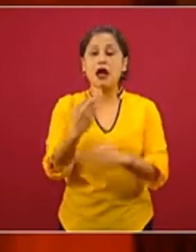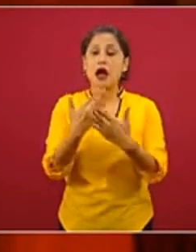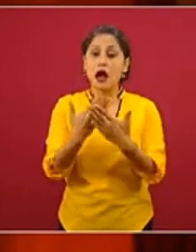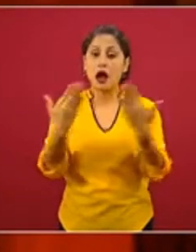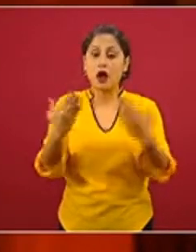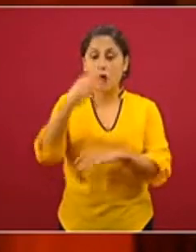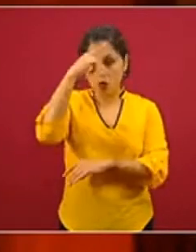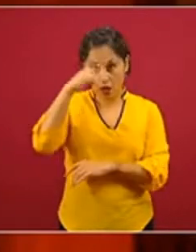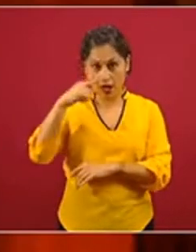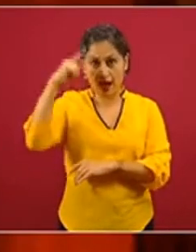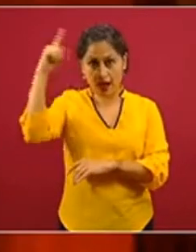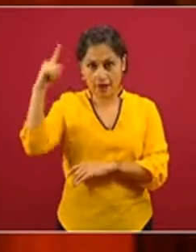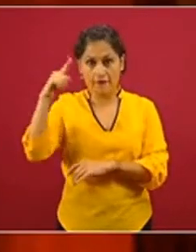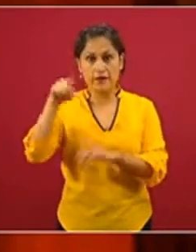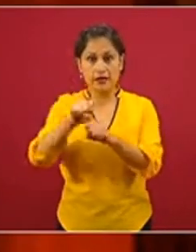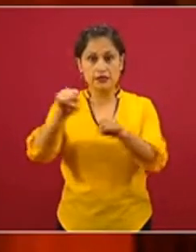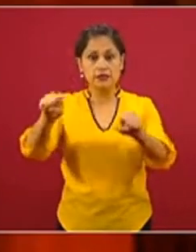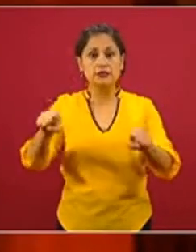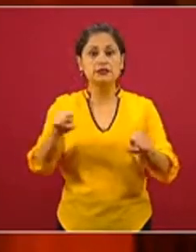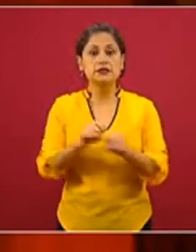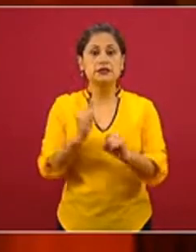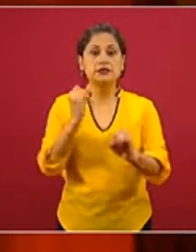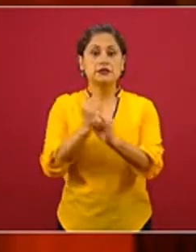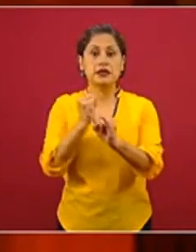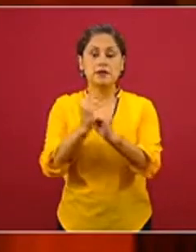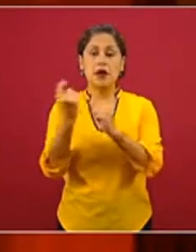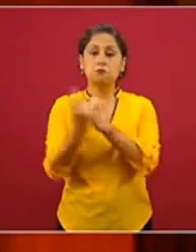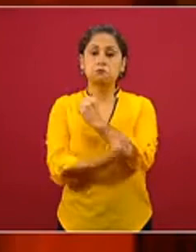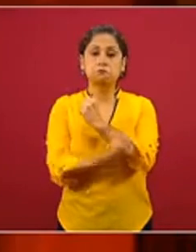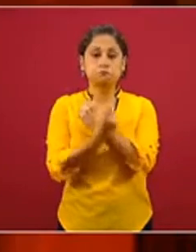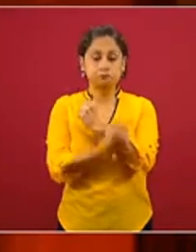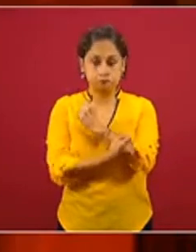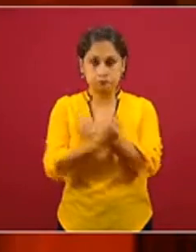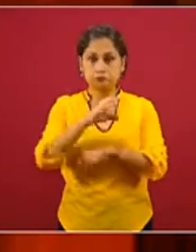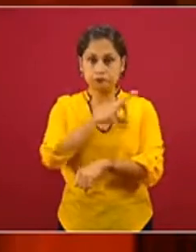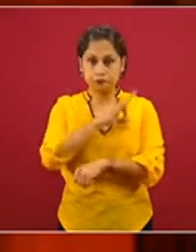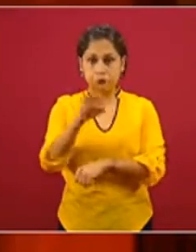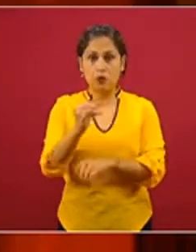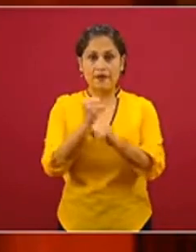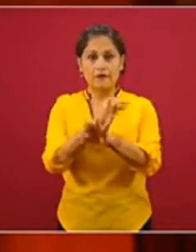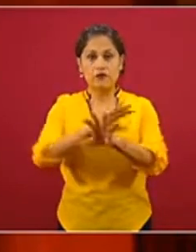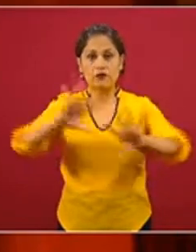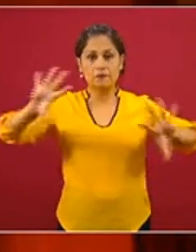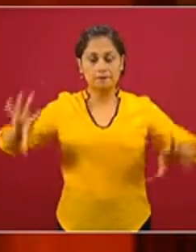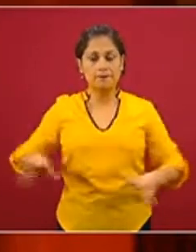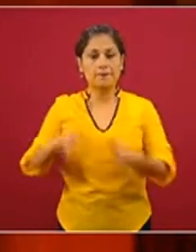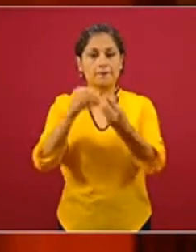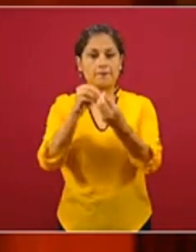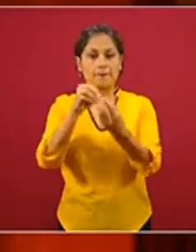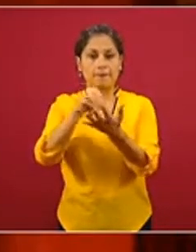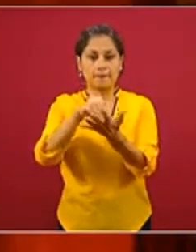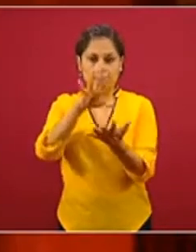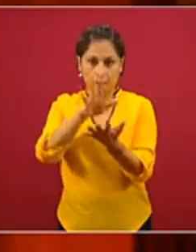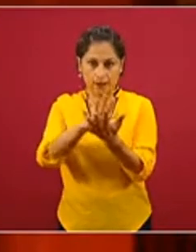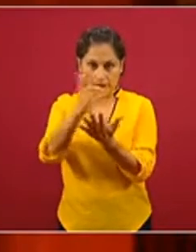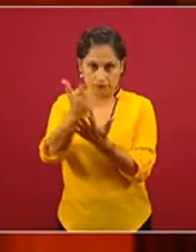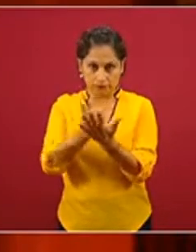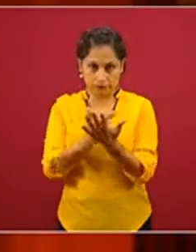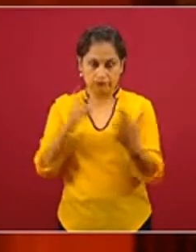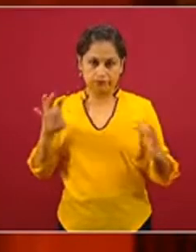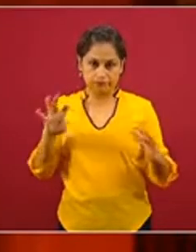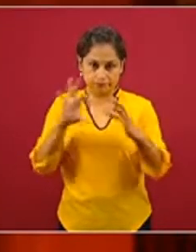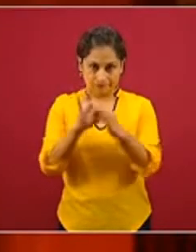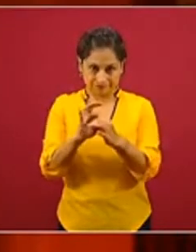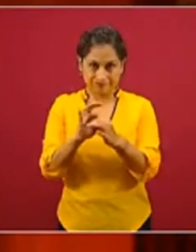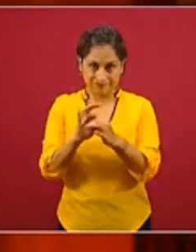sistema informático en línea, a través del cual podamos tener más datos que nos permitan integrar toda esta información a los dos